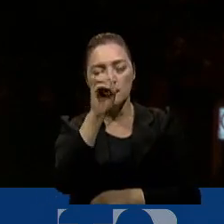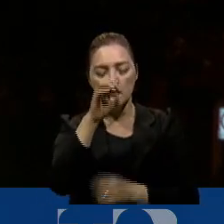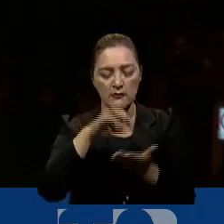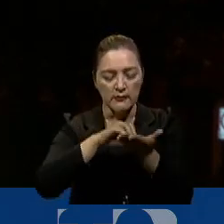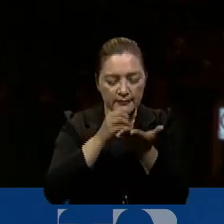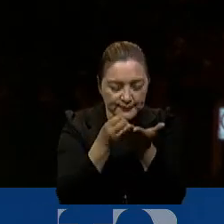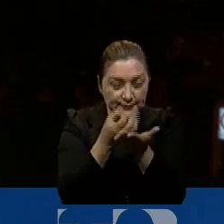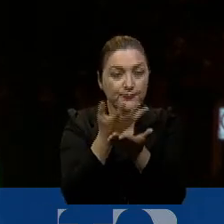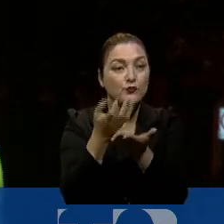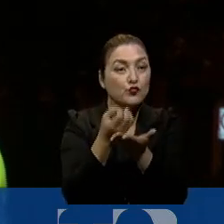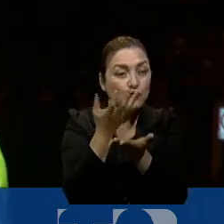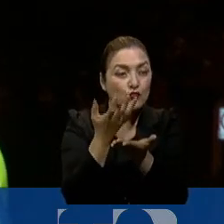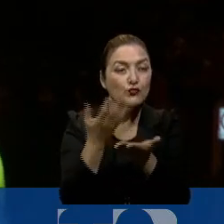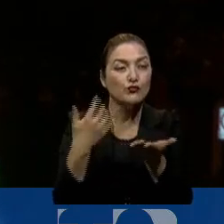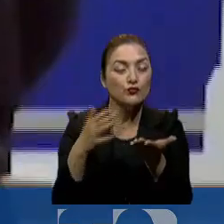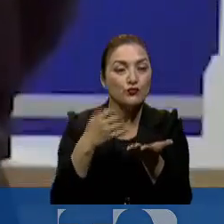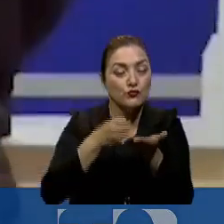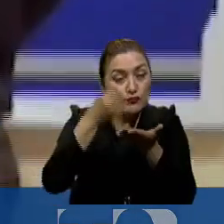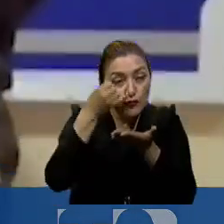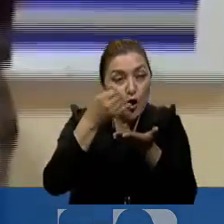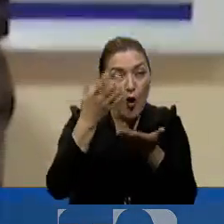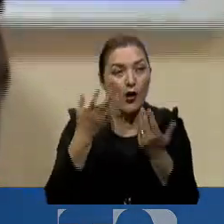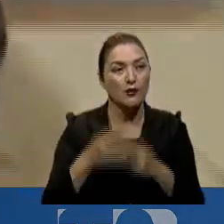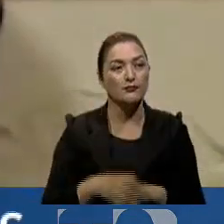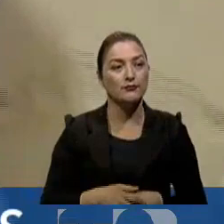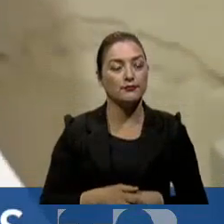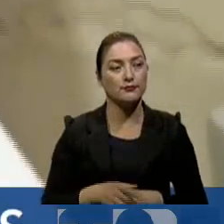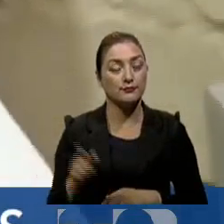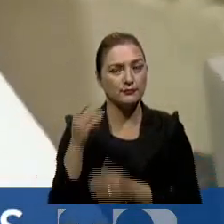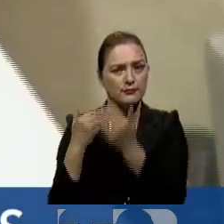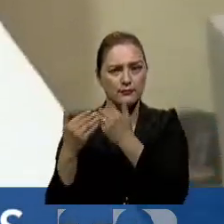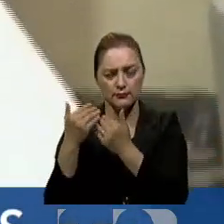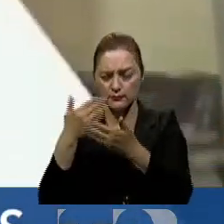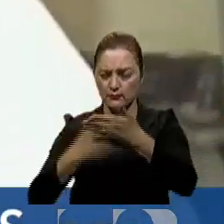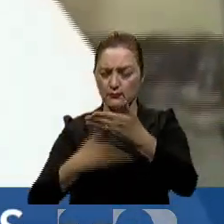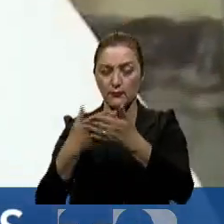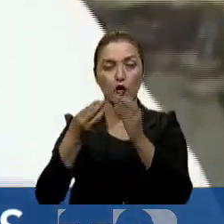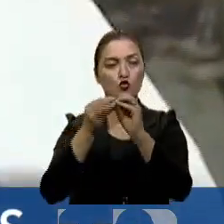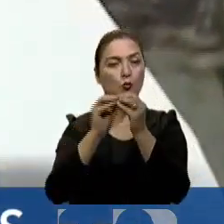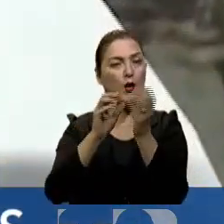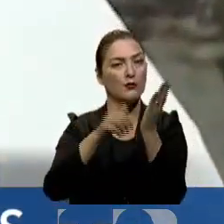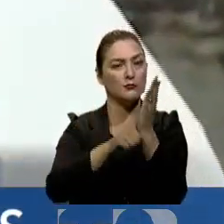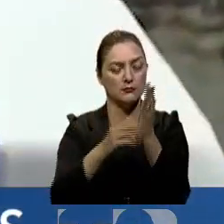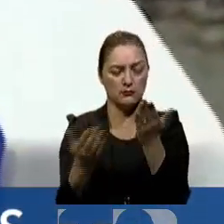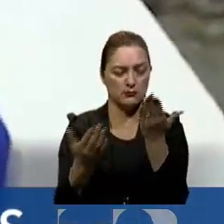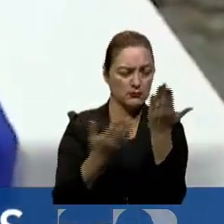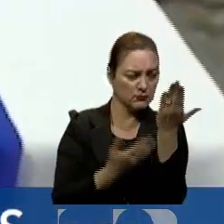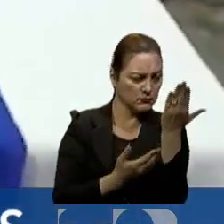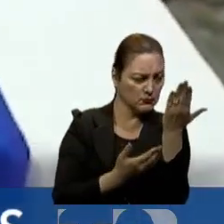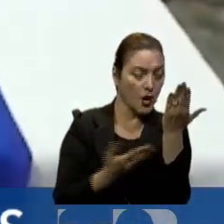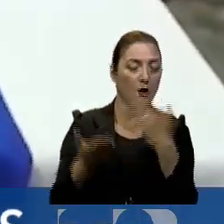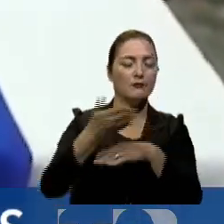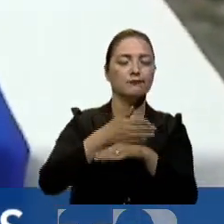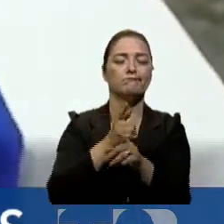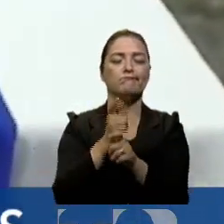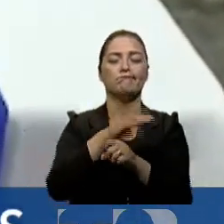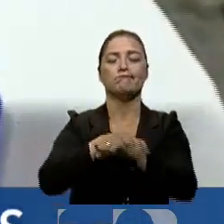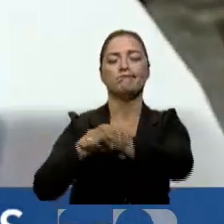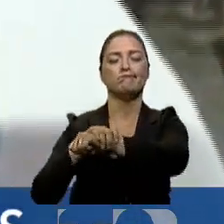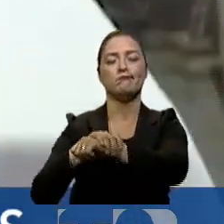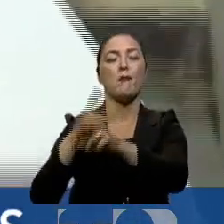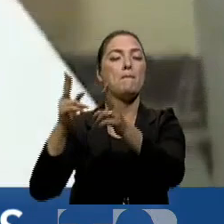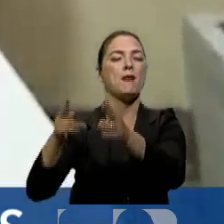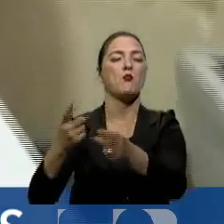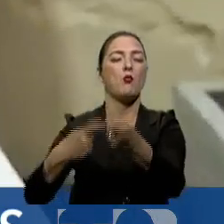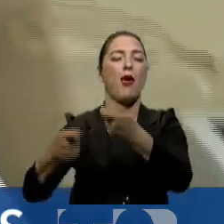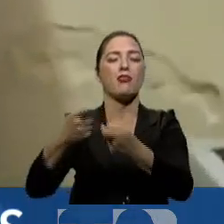sustancia blanquecina, posiblemente cocaína. Al verificar su historial delictivo, los uniformados se percataron que ya había sido capturado por el mismo